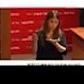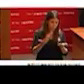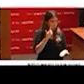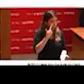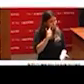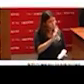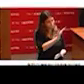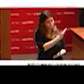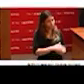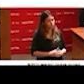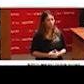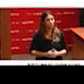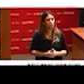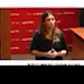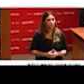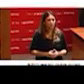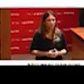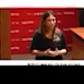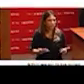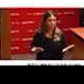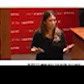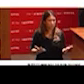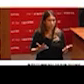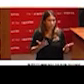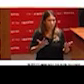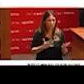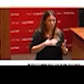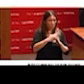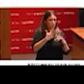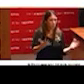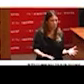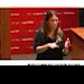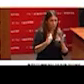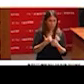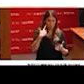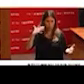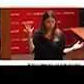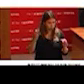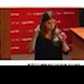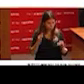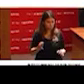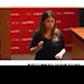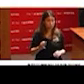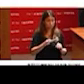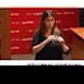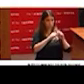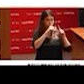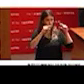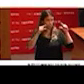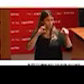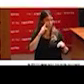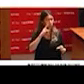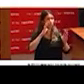están presentes desde las más benignas a las más profundas Pero al final hemos podido